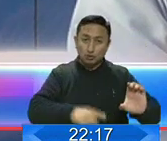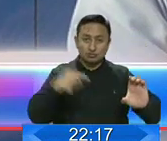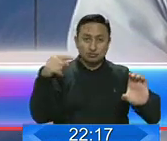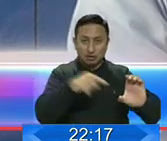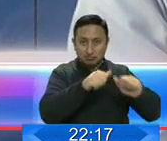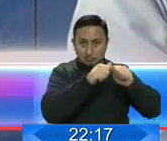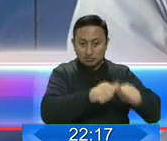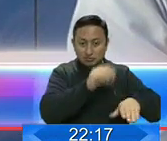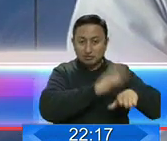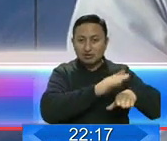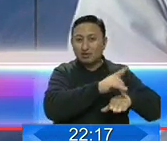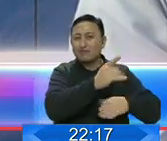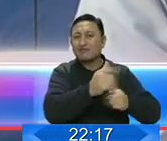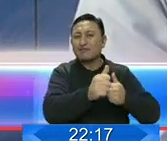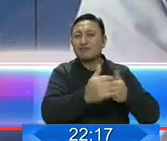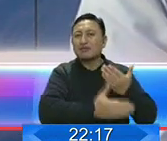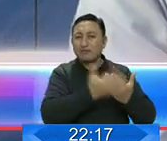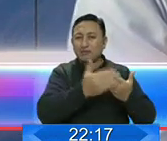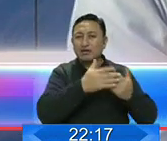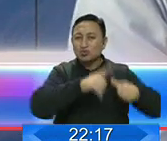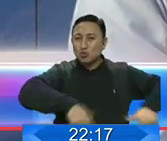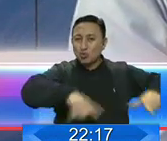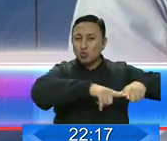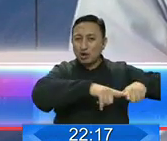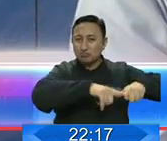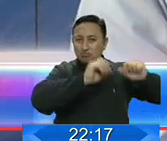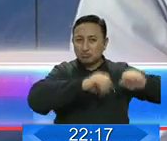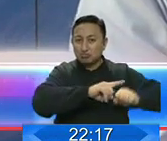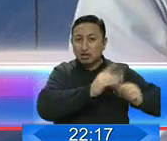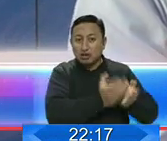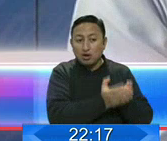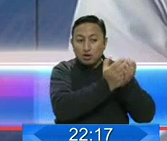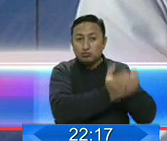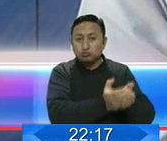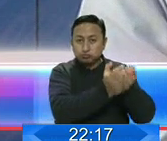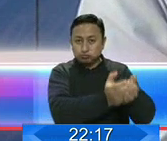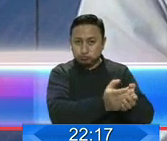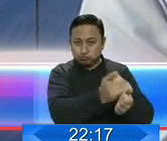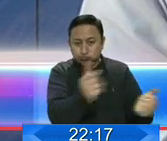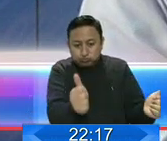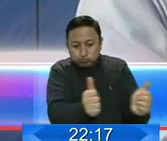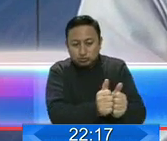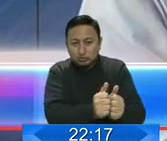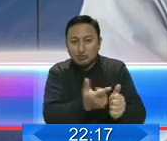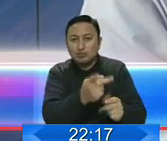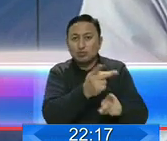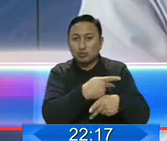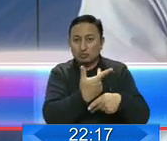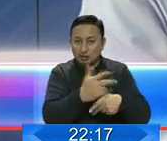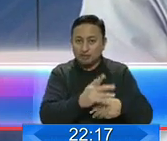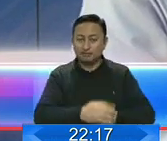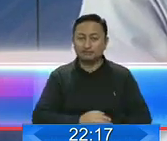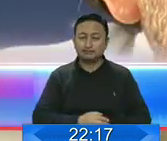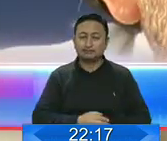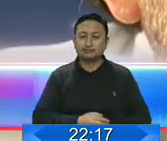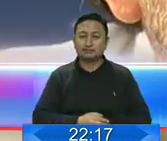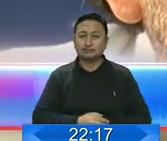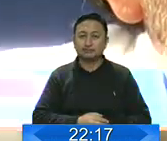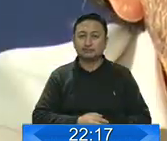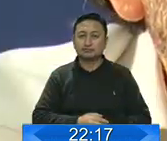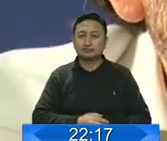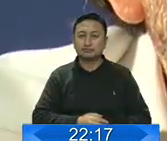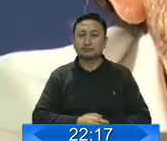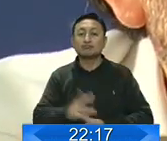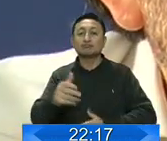por la facilidad logística con los buques que son los que llevarían el producto terminado de esa refinería. De su parte,